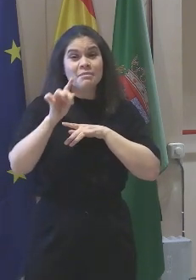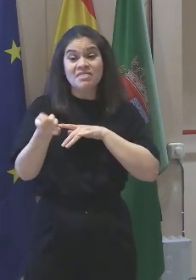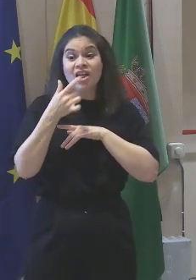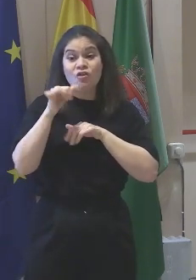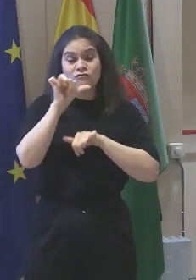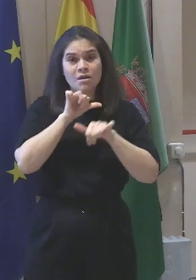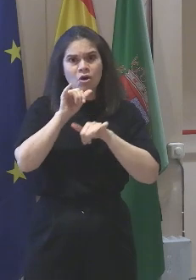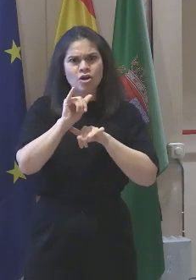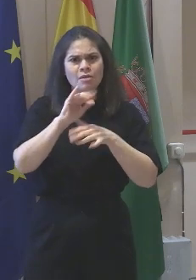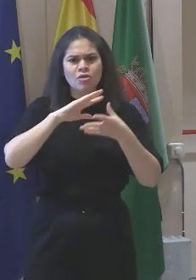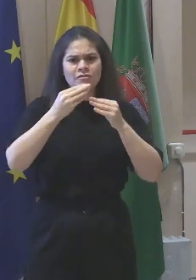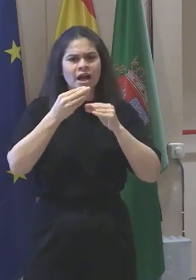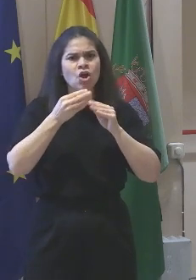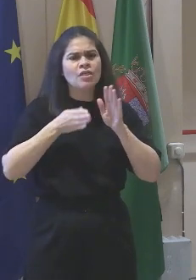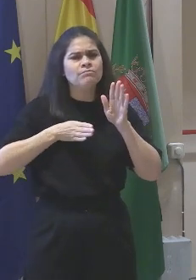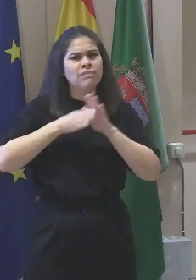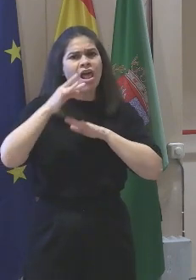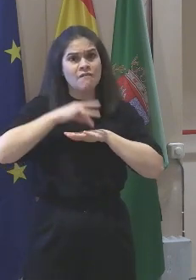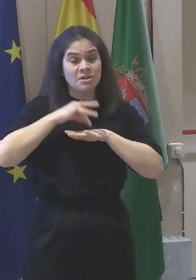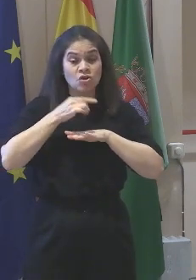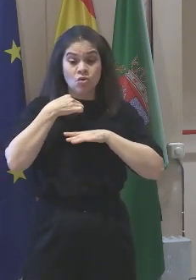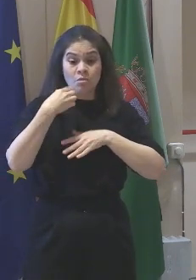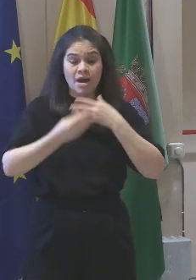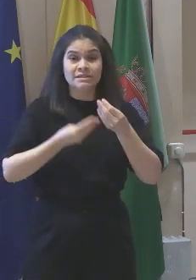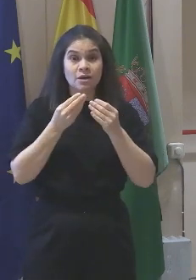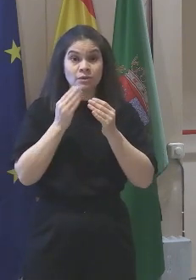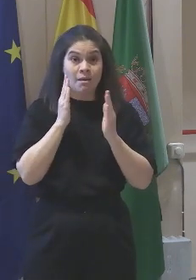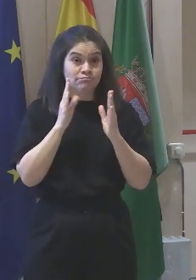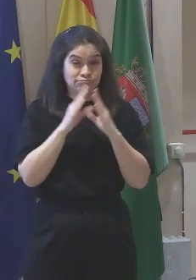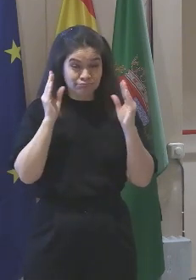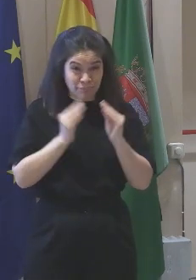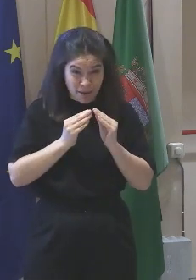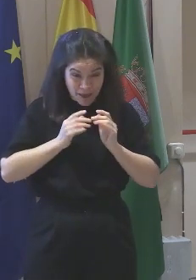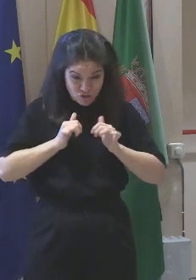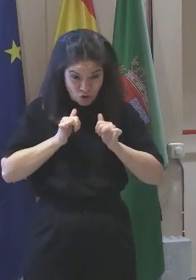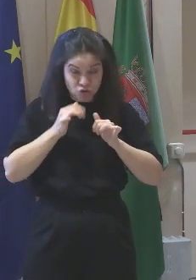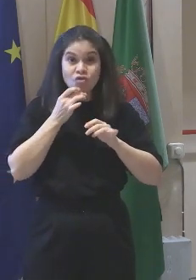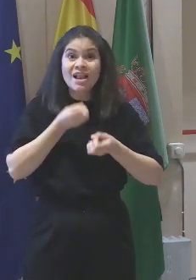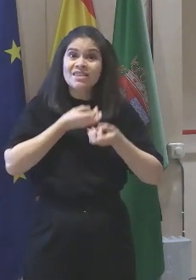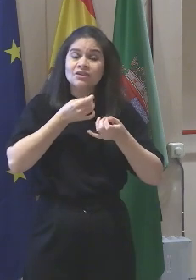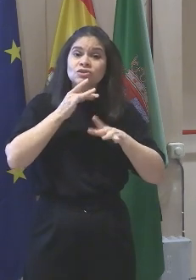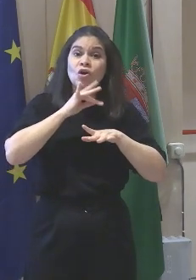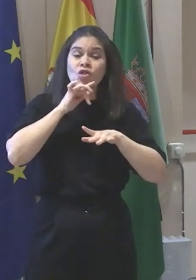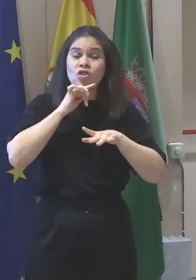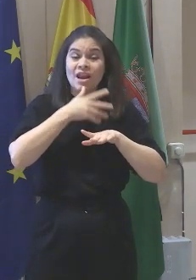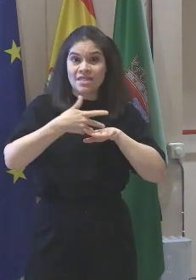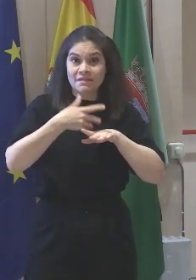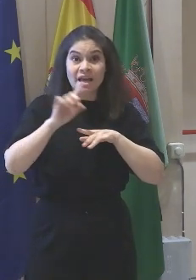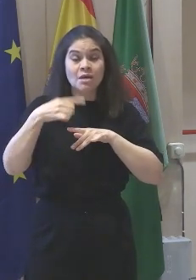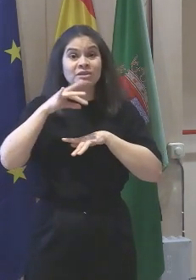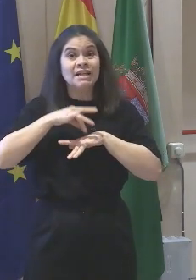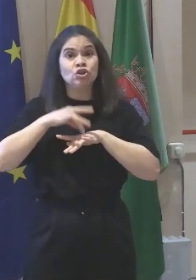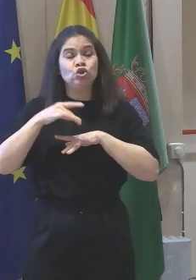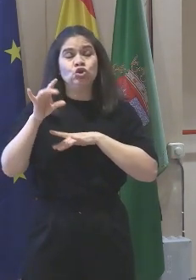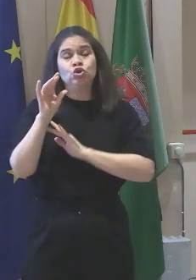curso de la enfermedad. Entonces, yo voy a hacer una breve introducción del diagnóstico de la diabetes y después el doctor Martín Cuesta pues va a